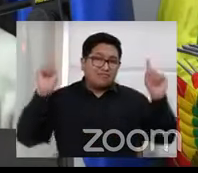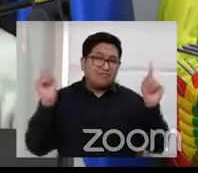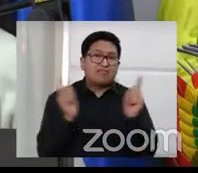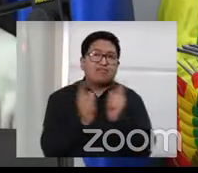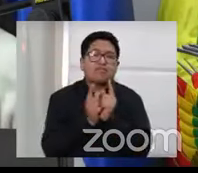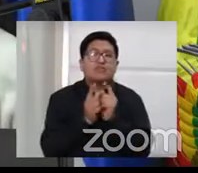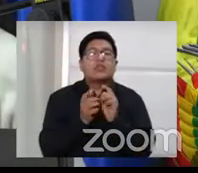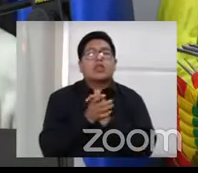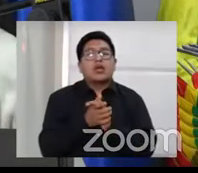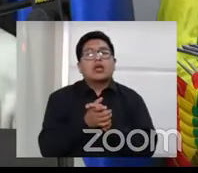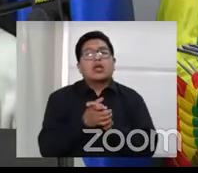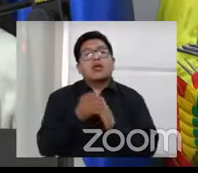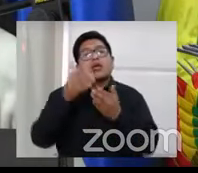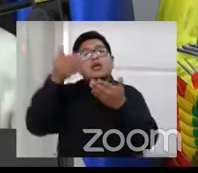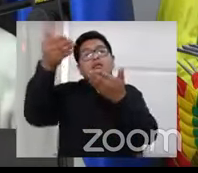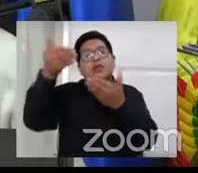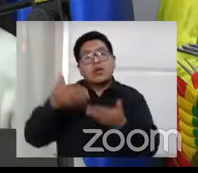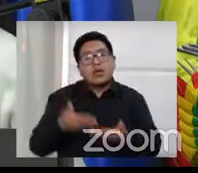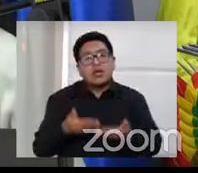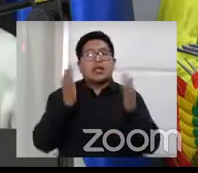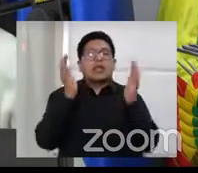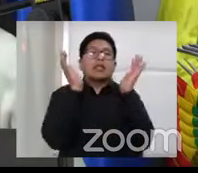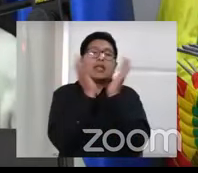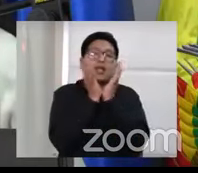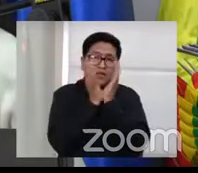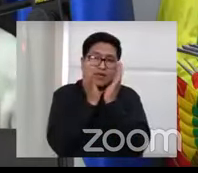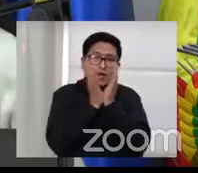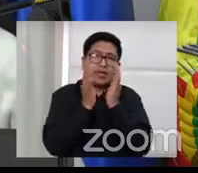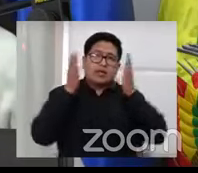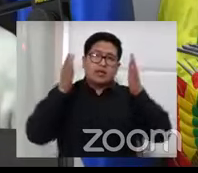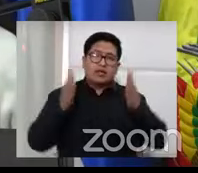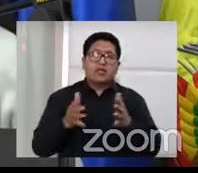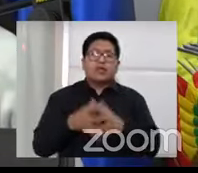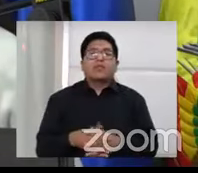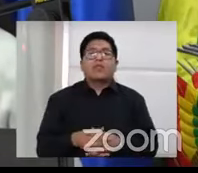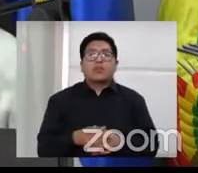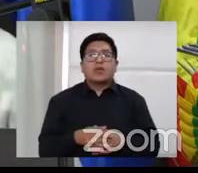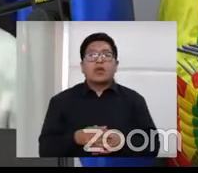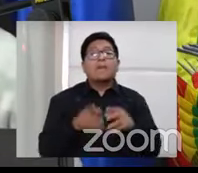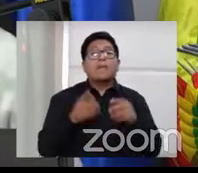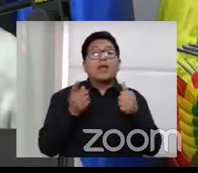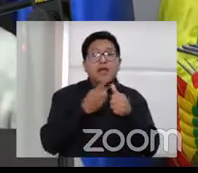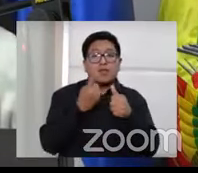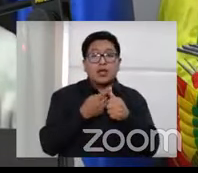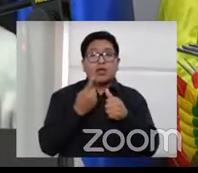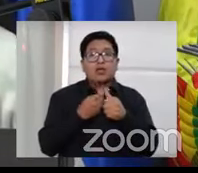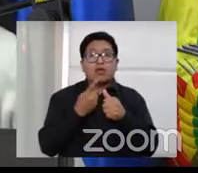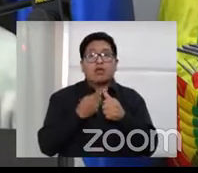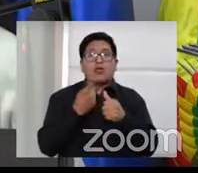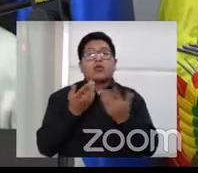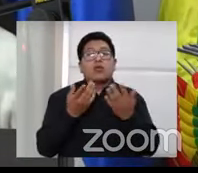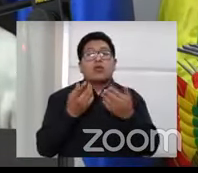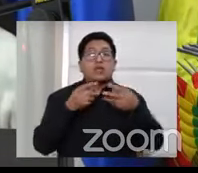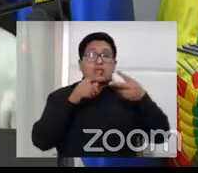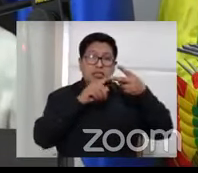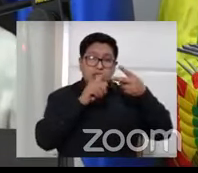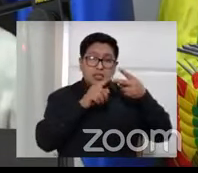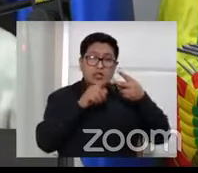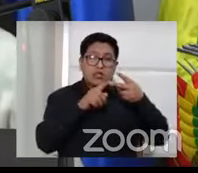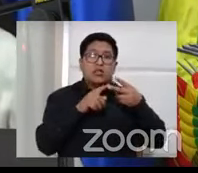del encuentro vamos a invitar a la defensora nadie costerita sin antes por favor reiterarles que la segunda parte de este encuentro